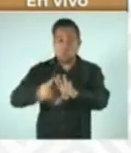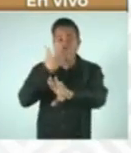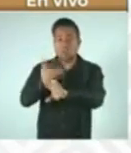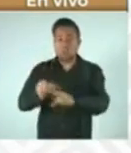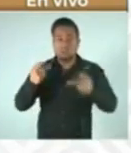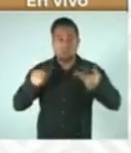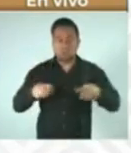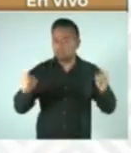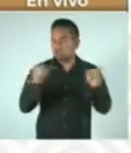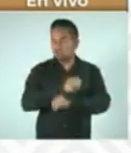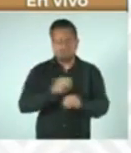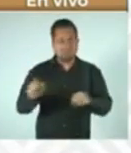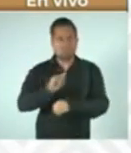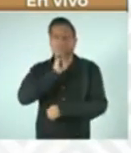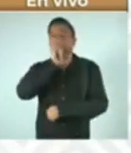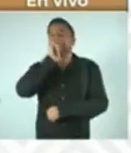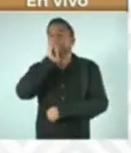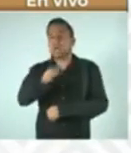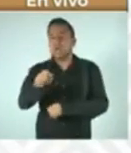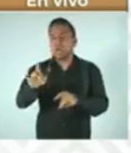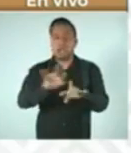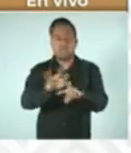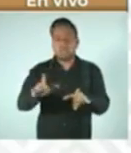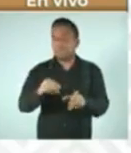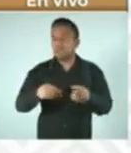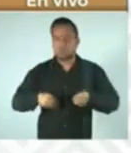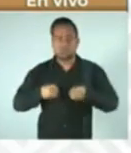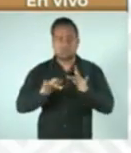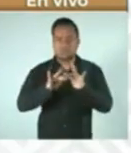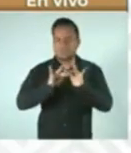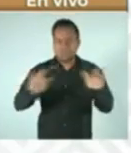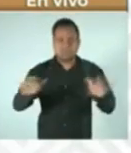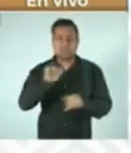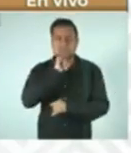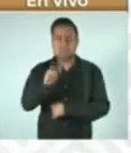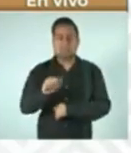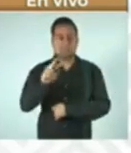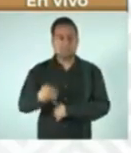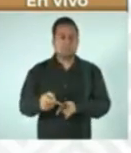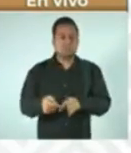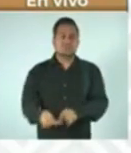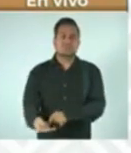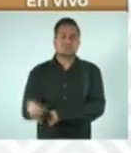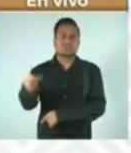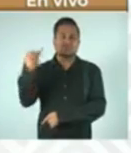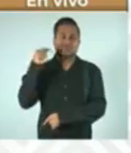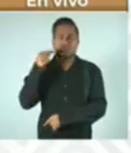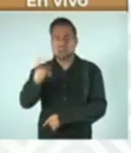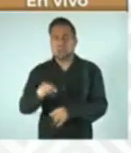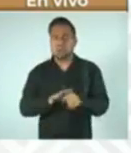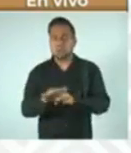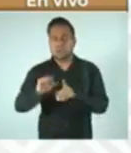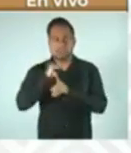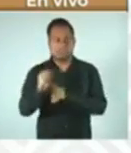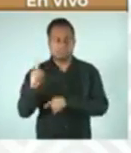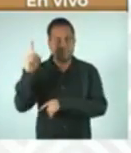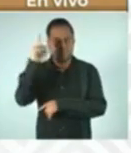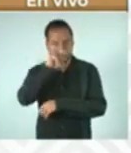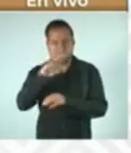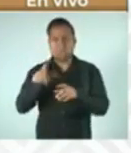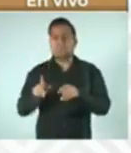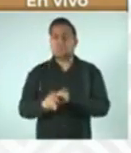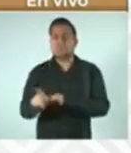de ninguna persona, nadie vive ahí. Hace un buen rato que se generó una situación compleja en la comunidad y